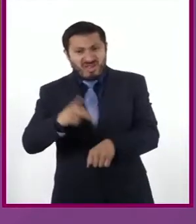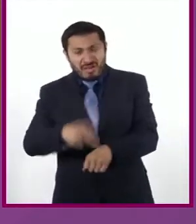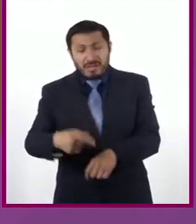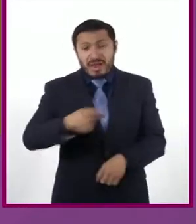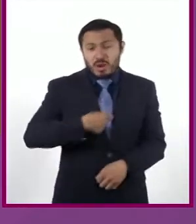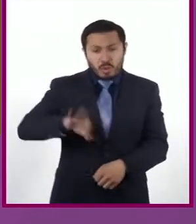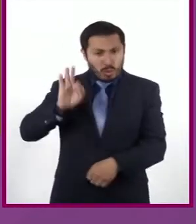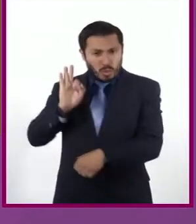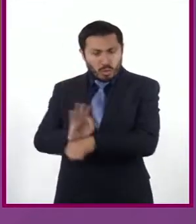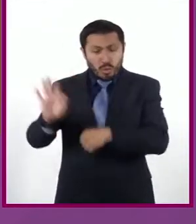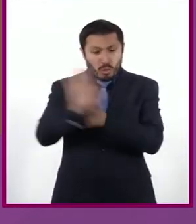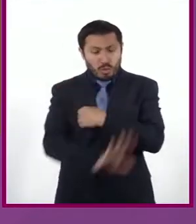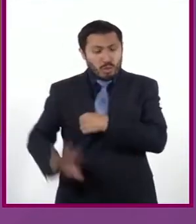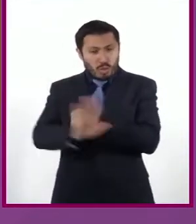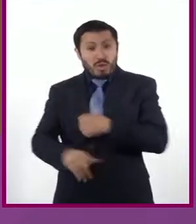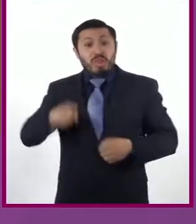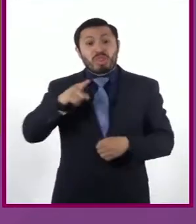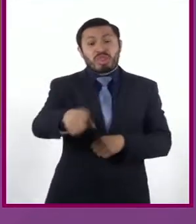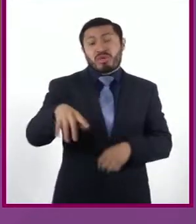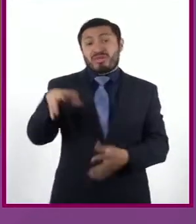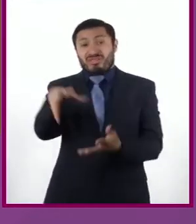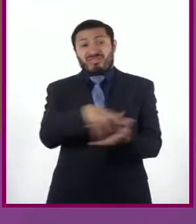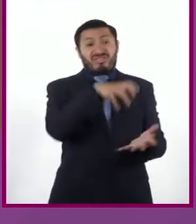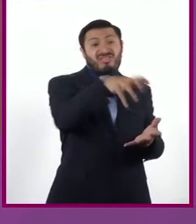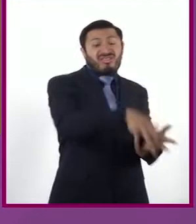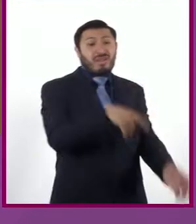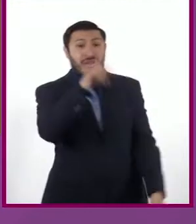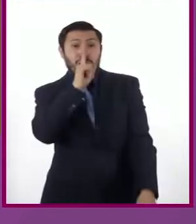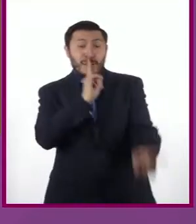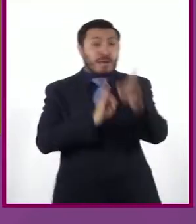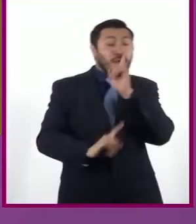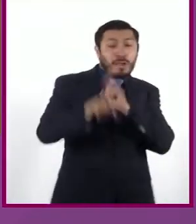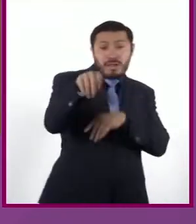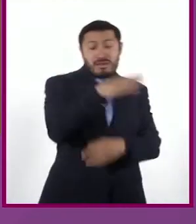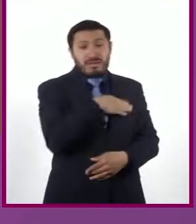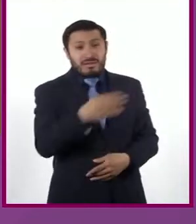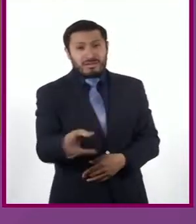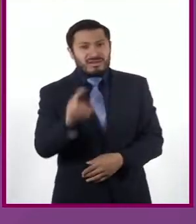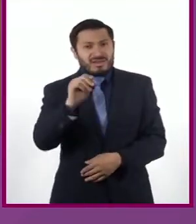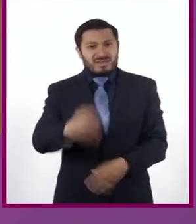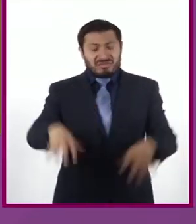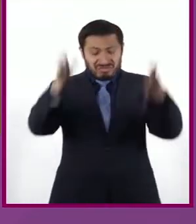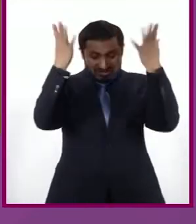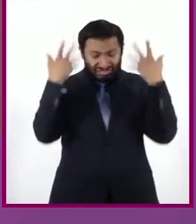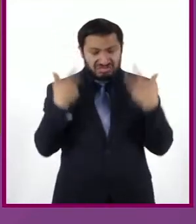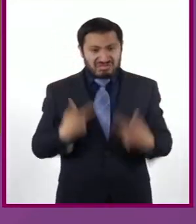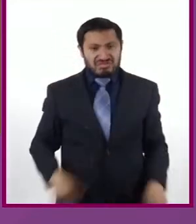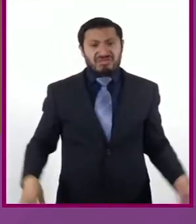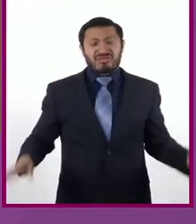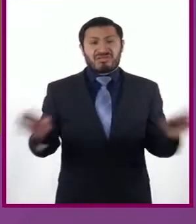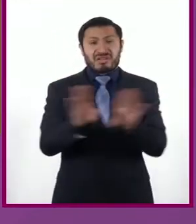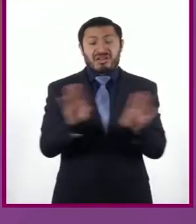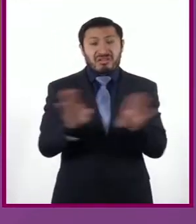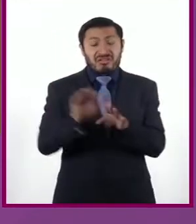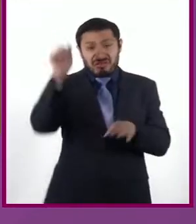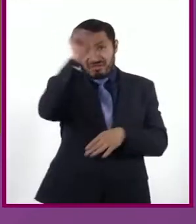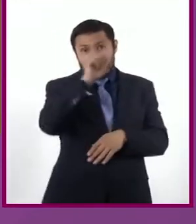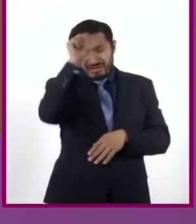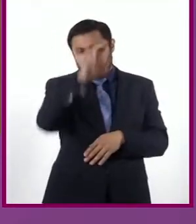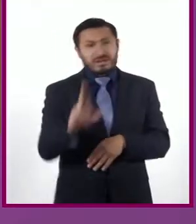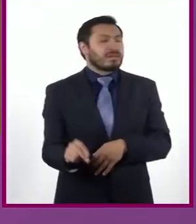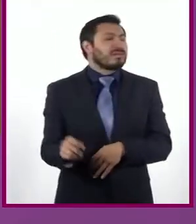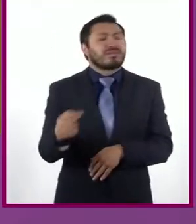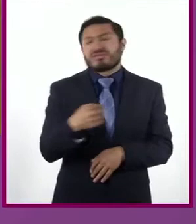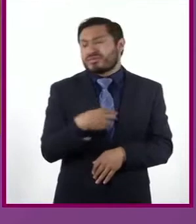a tus pretensiones que se esconden en la turbiedad de tu yelmo y de tu toga franciscana. No puedo ser